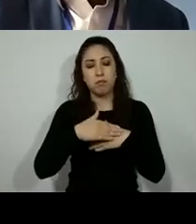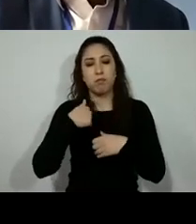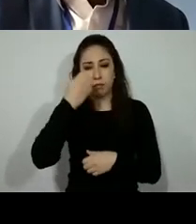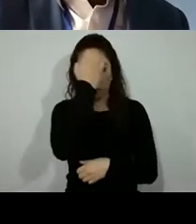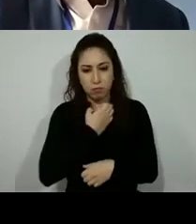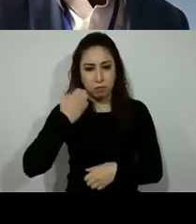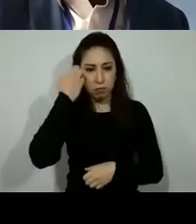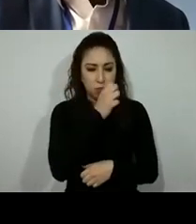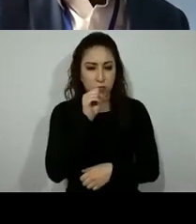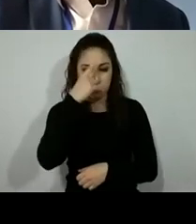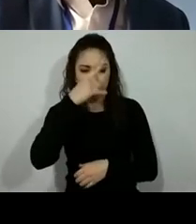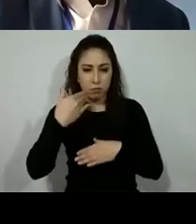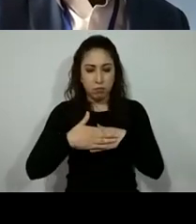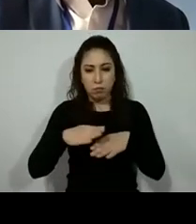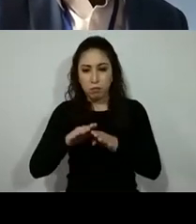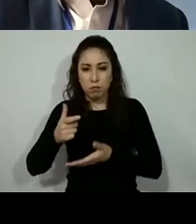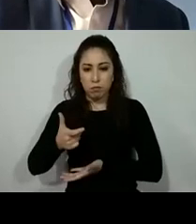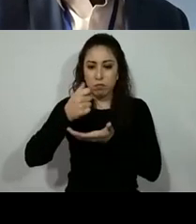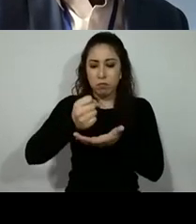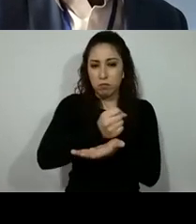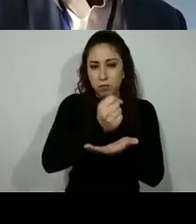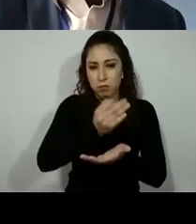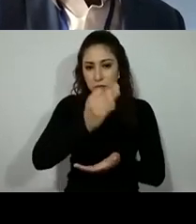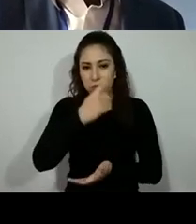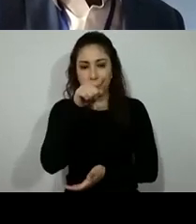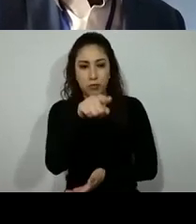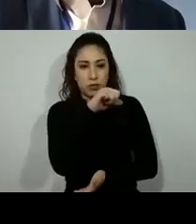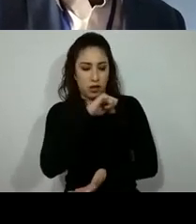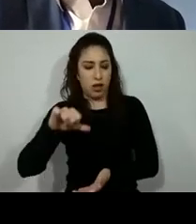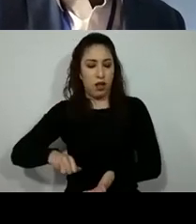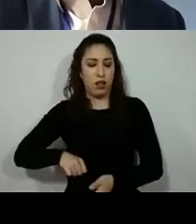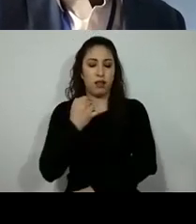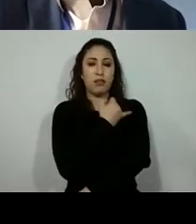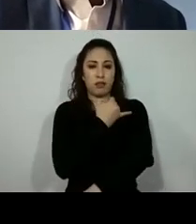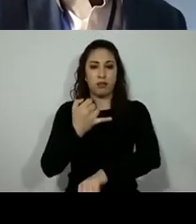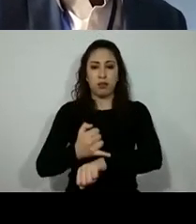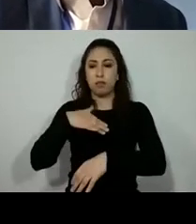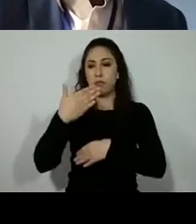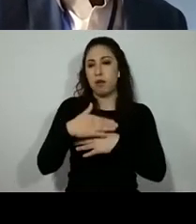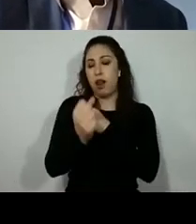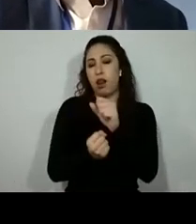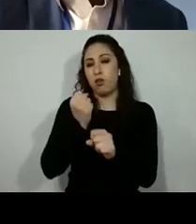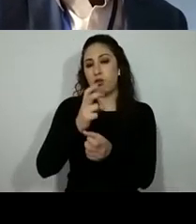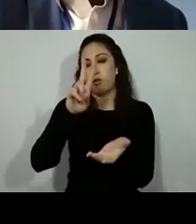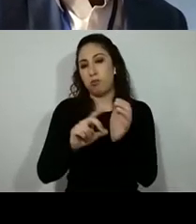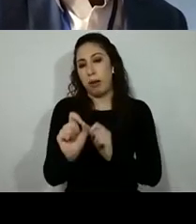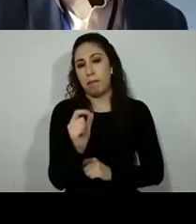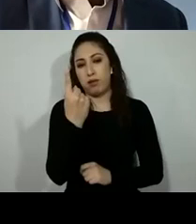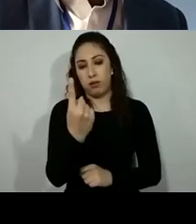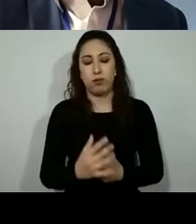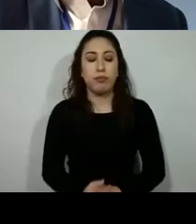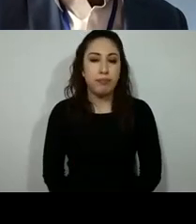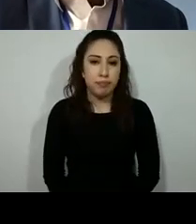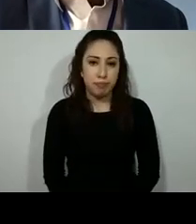en la etapa de discusión y aprobación de el presupuesto de egresos del 2021, que garantiza